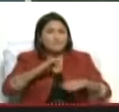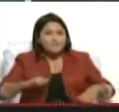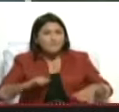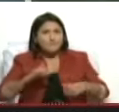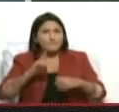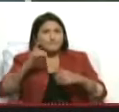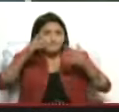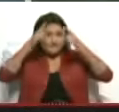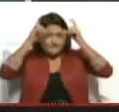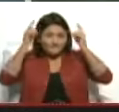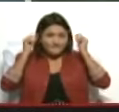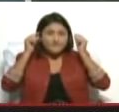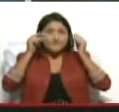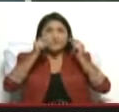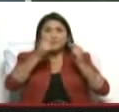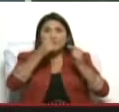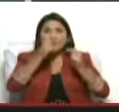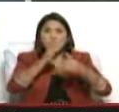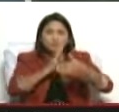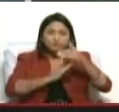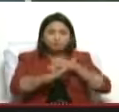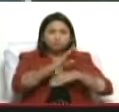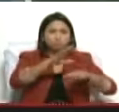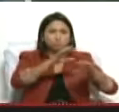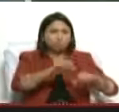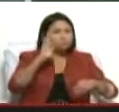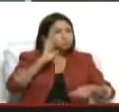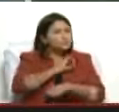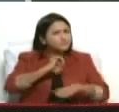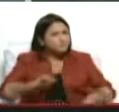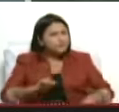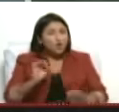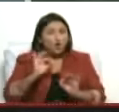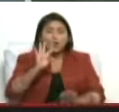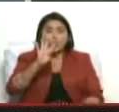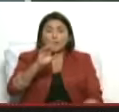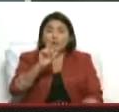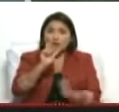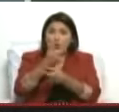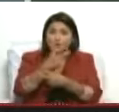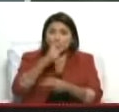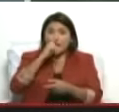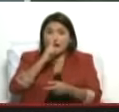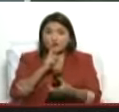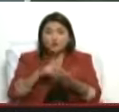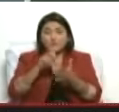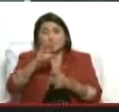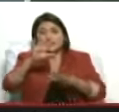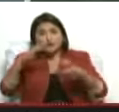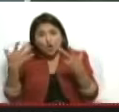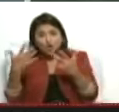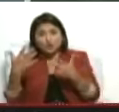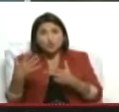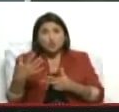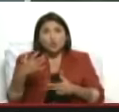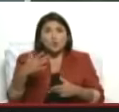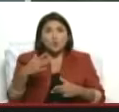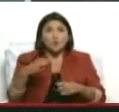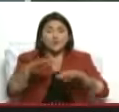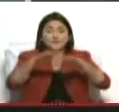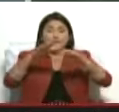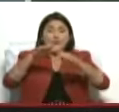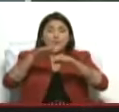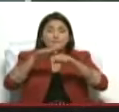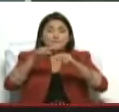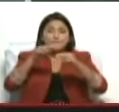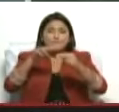verdes para matar y asaltar cuarteles lo que ocurrió el 4 de agosto del año 2018 la tarima presidencial